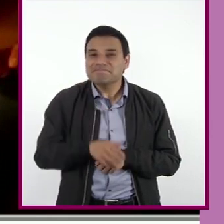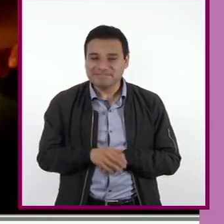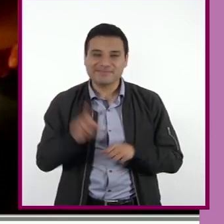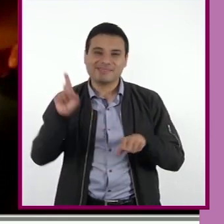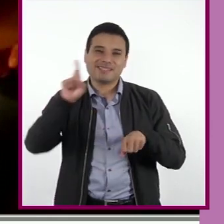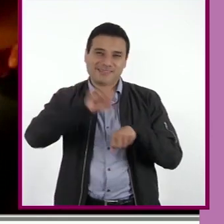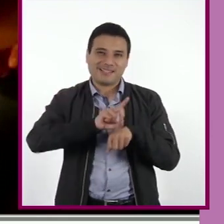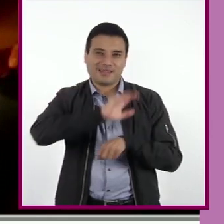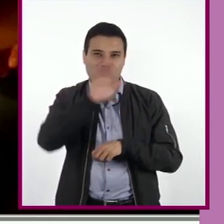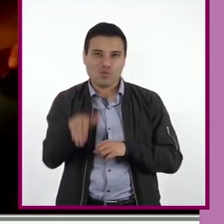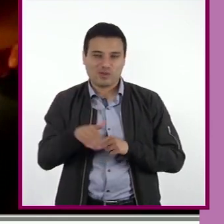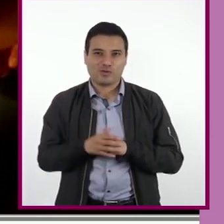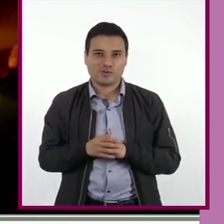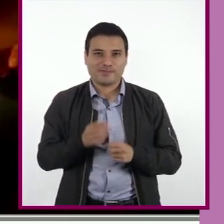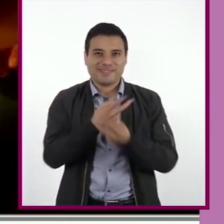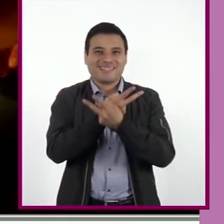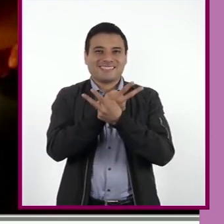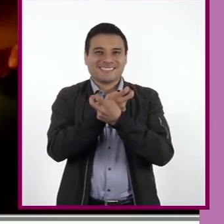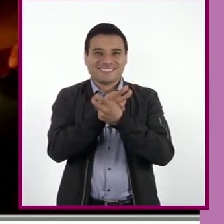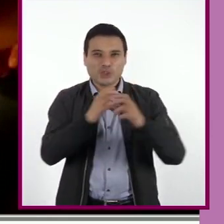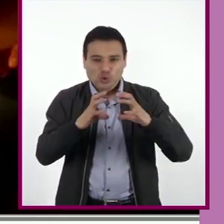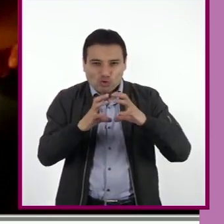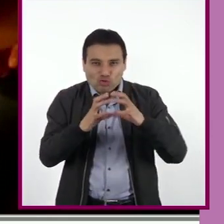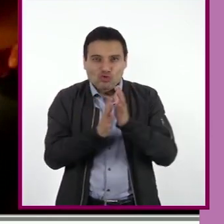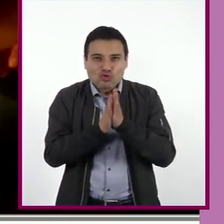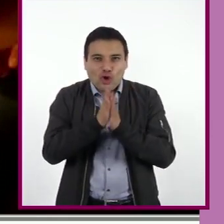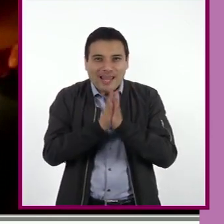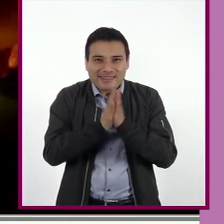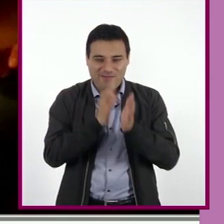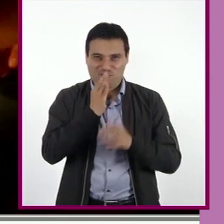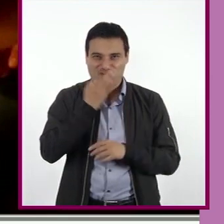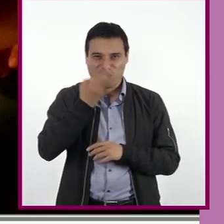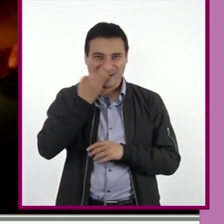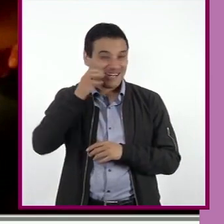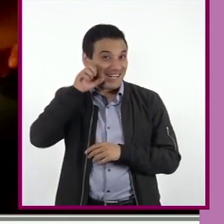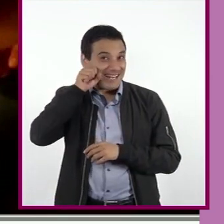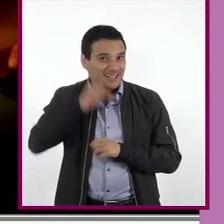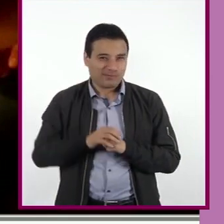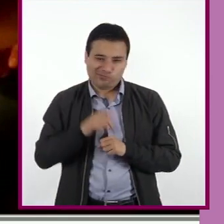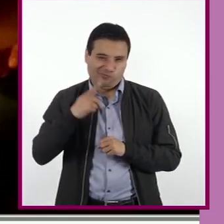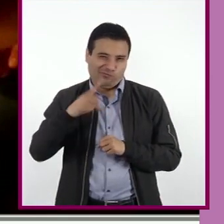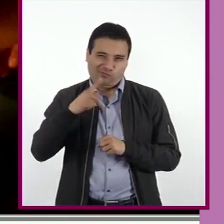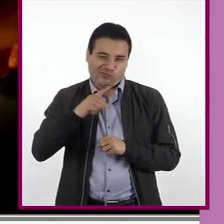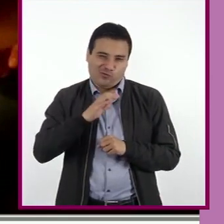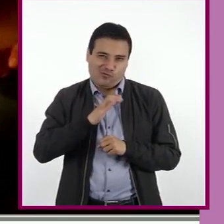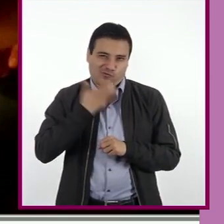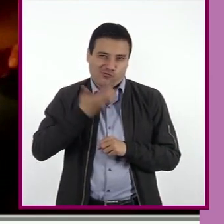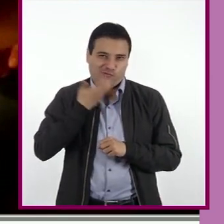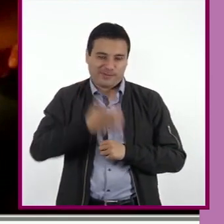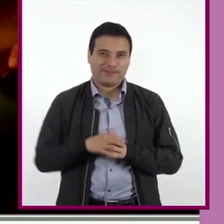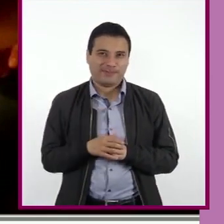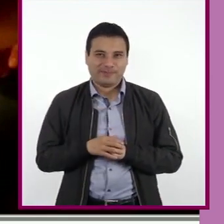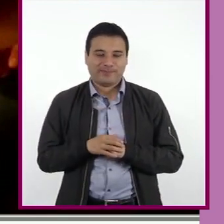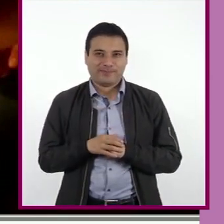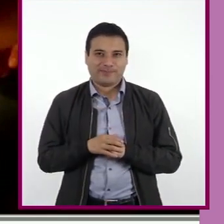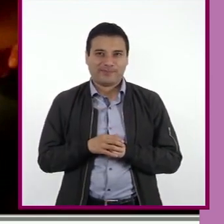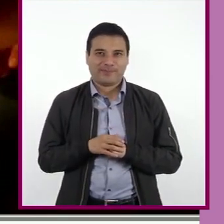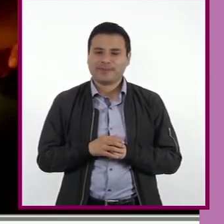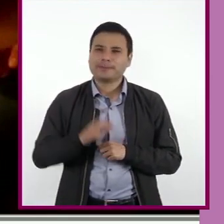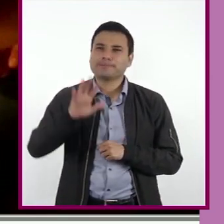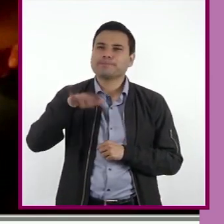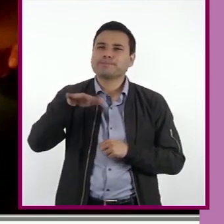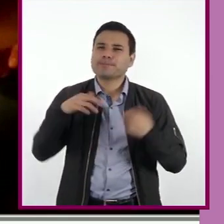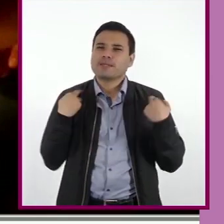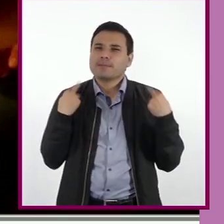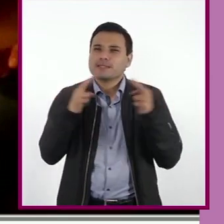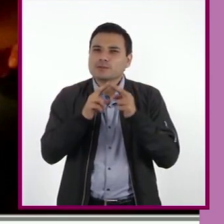Muertos, donde las calaveritas de chocolate y las flores de cempasúchil son características. Maestro, ¿qué le